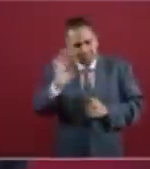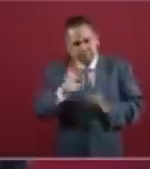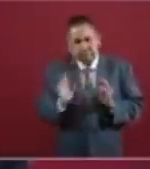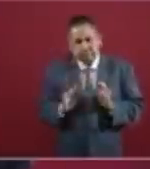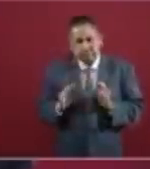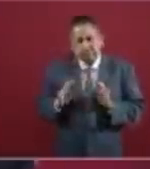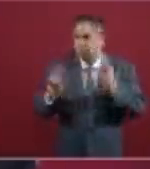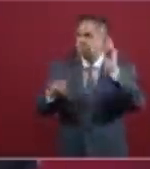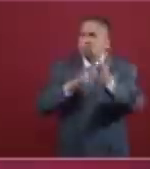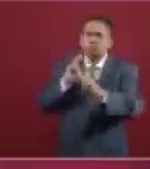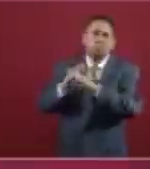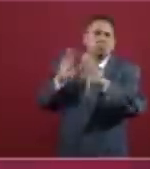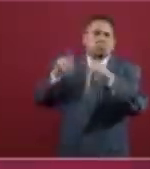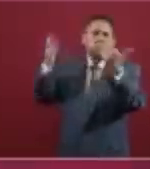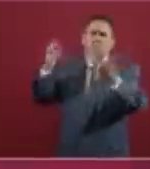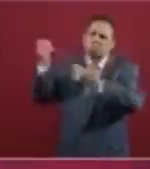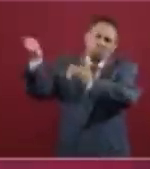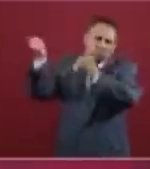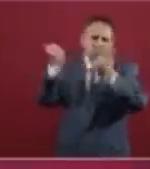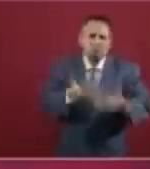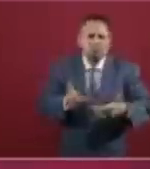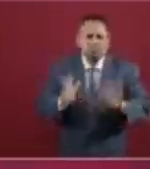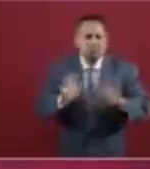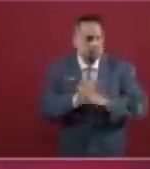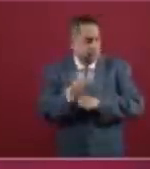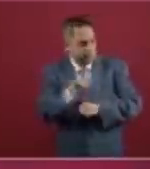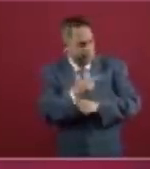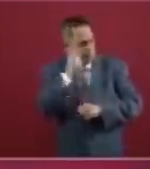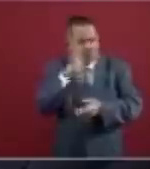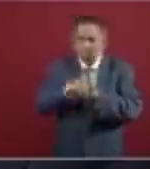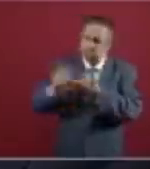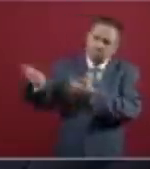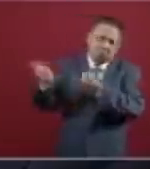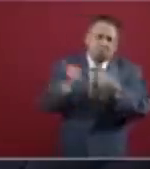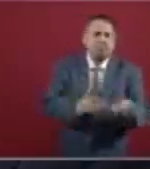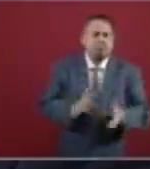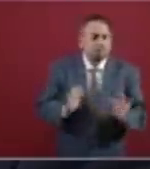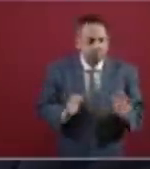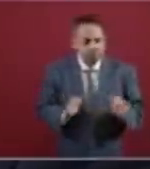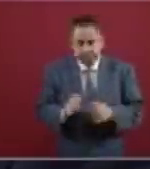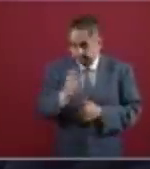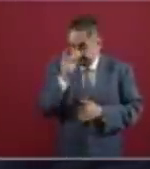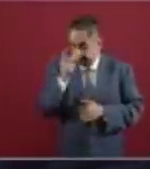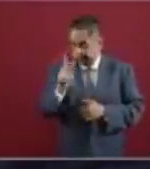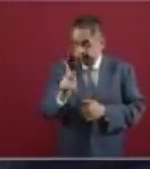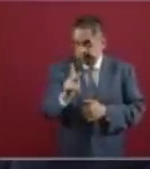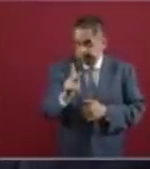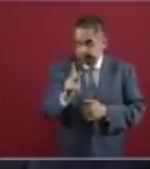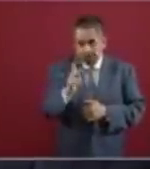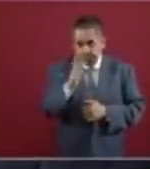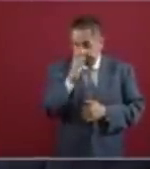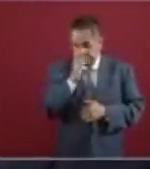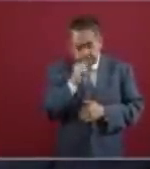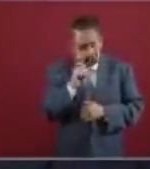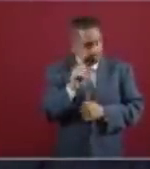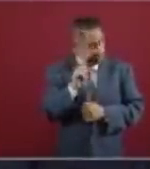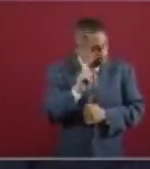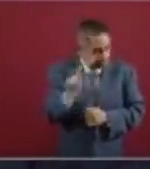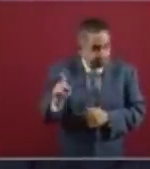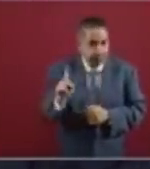¿sí?, lo que se requiera. Pero no es posible